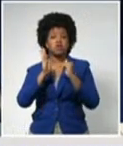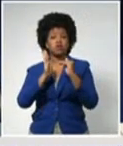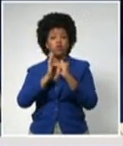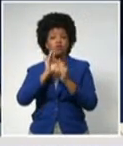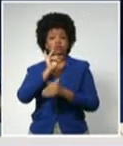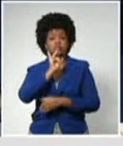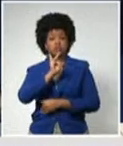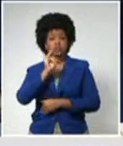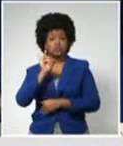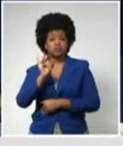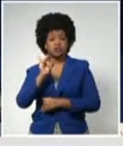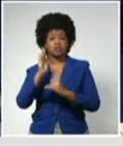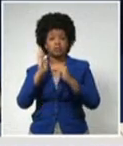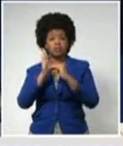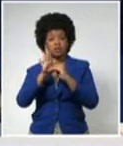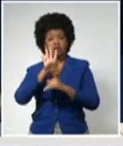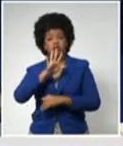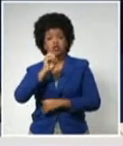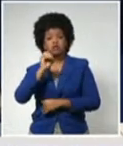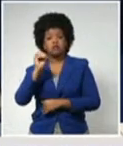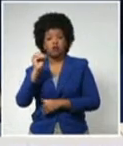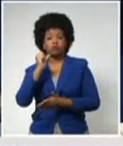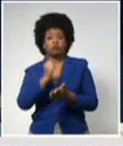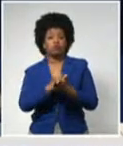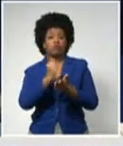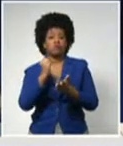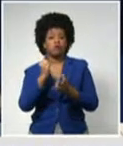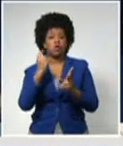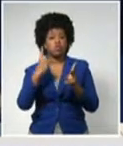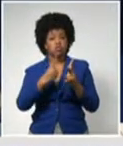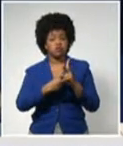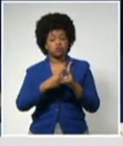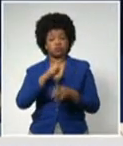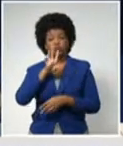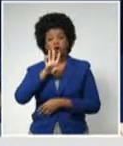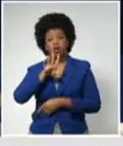1.067.579 casos confirmados y